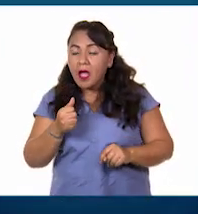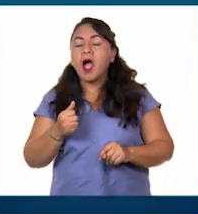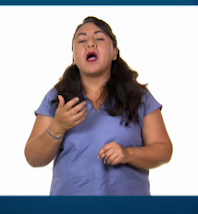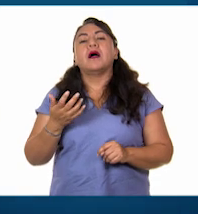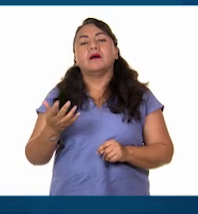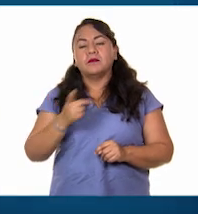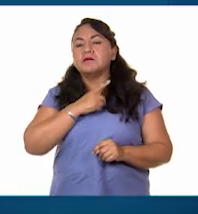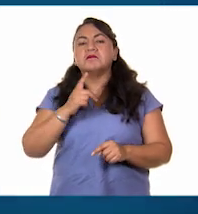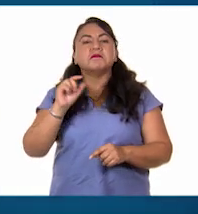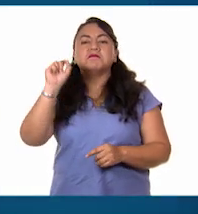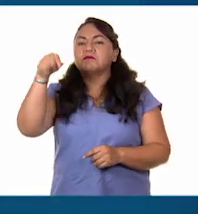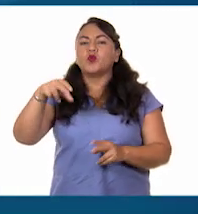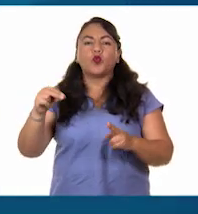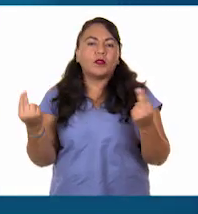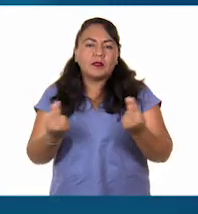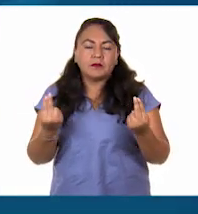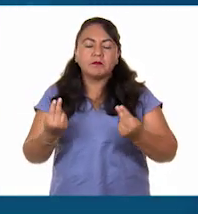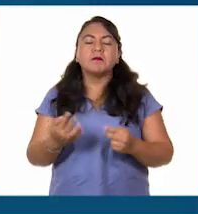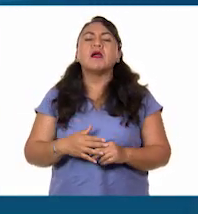otro problema, Juan?